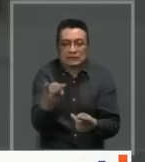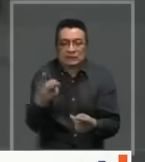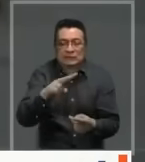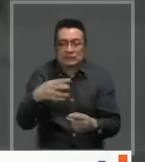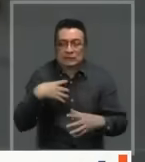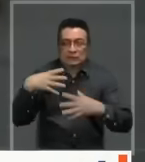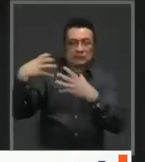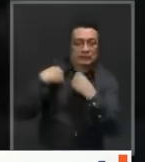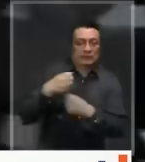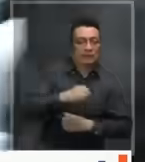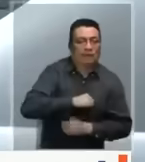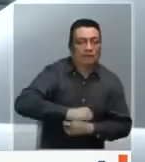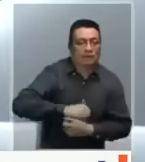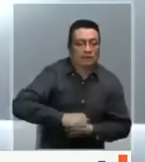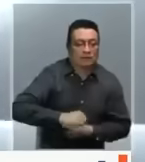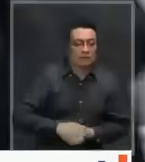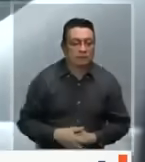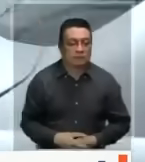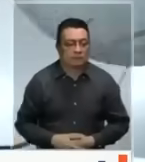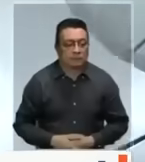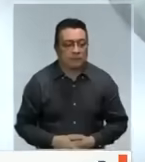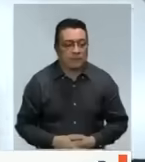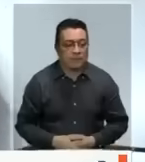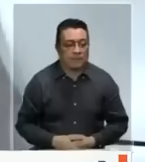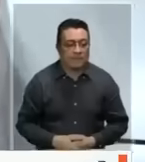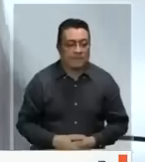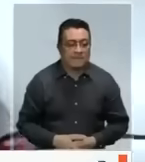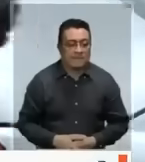la acción de la justicia.